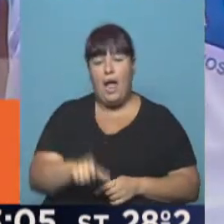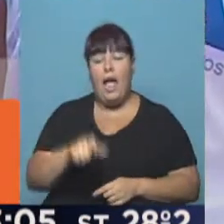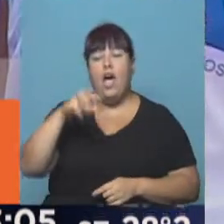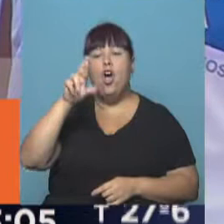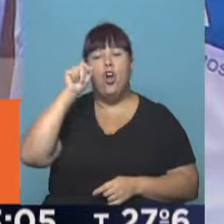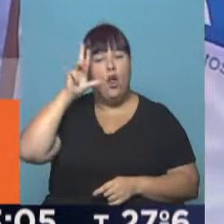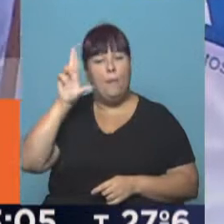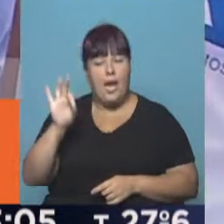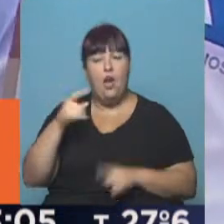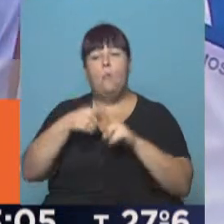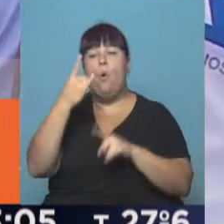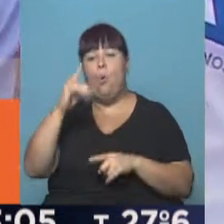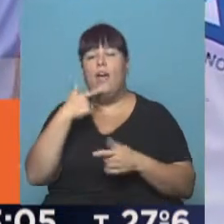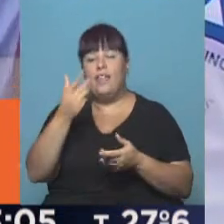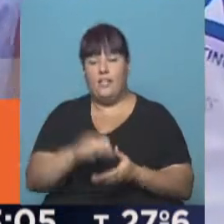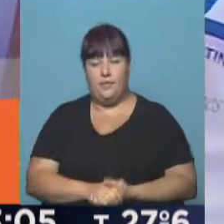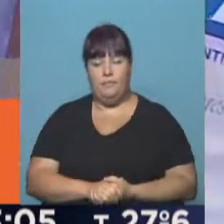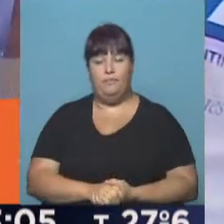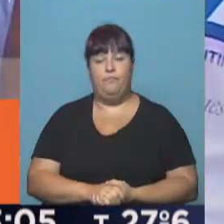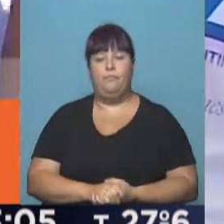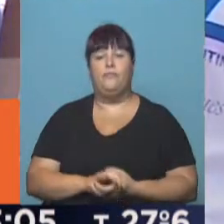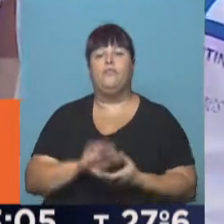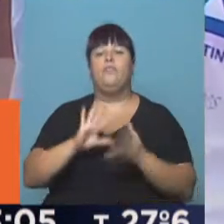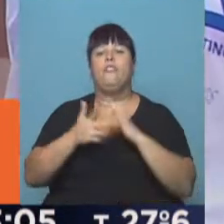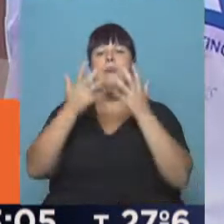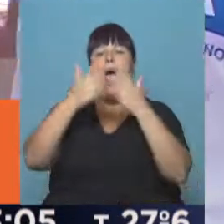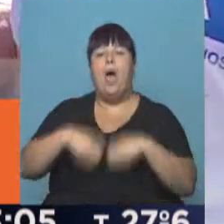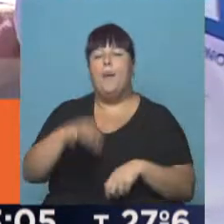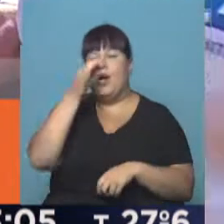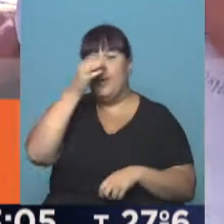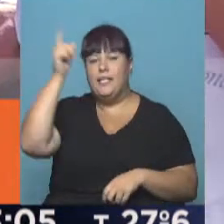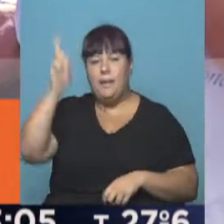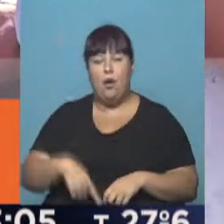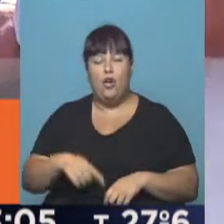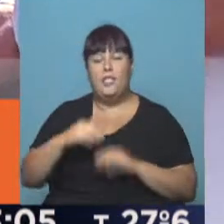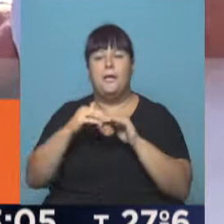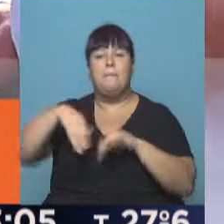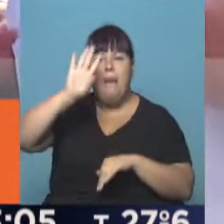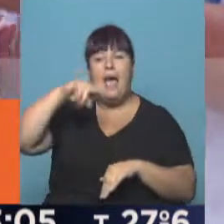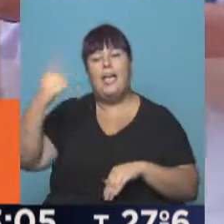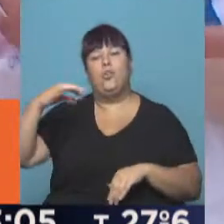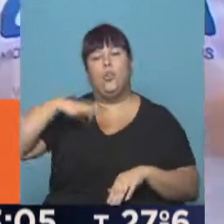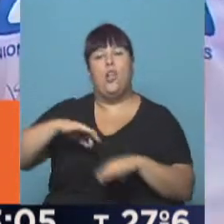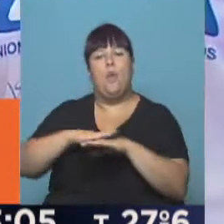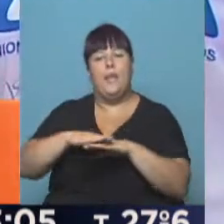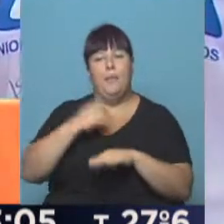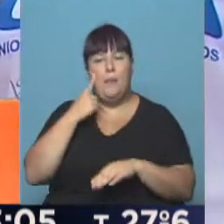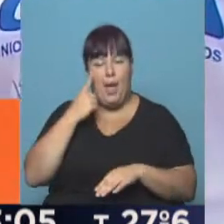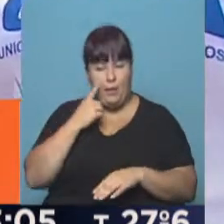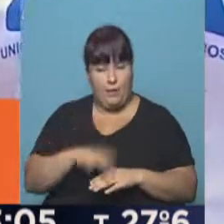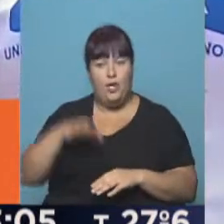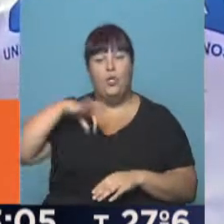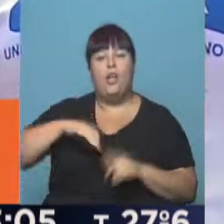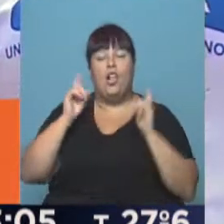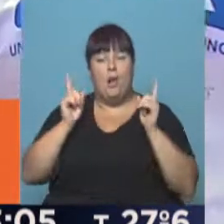Sergio Romero por UDA, lo escuchamos. De manera automática queda el 20% por arriba del salario mínimo vital y móvil, el